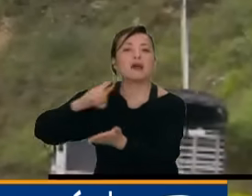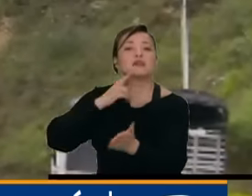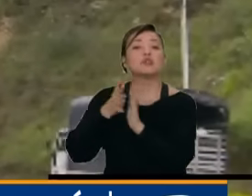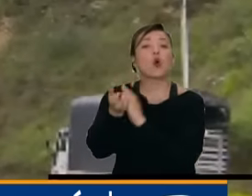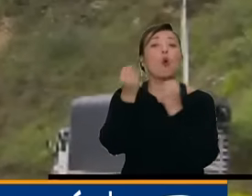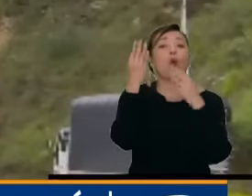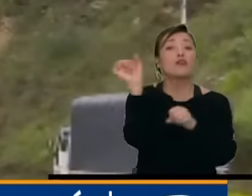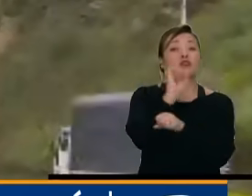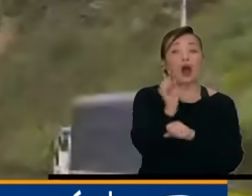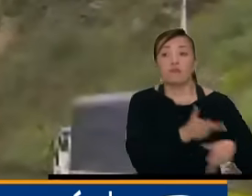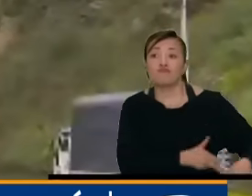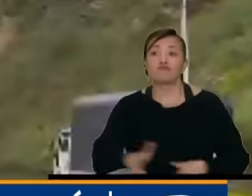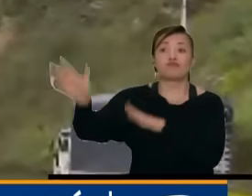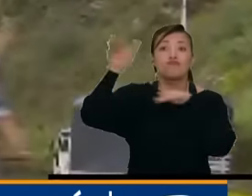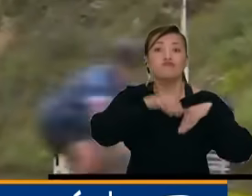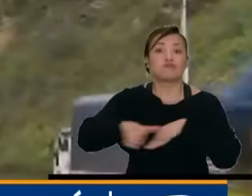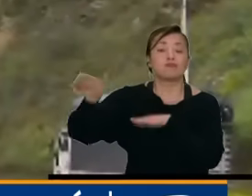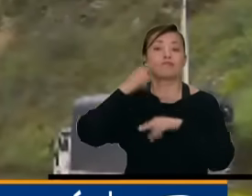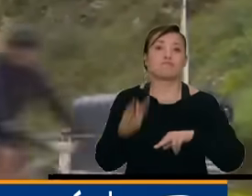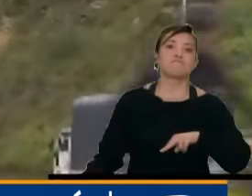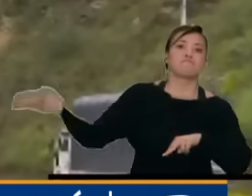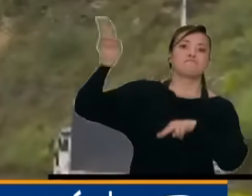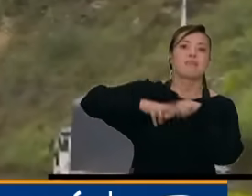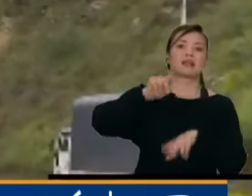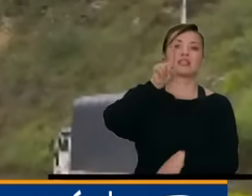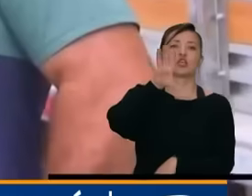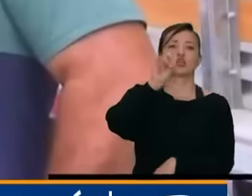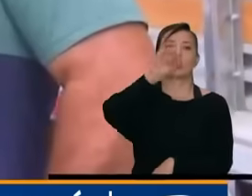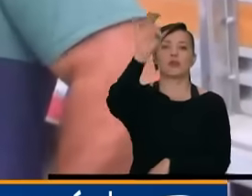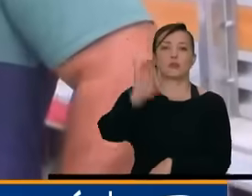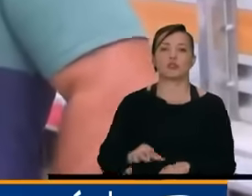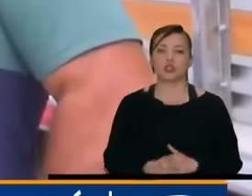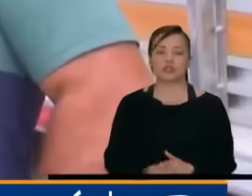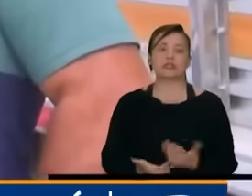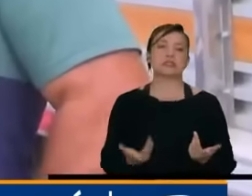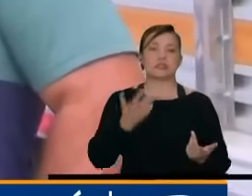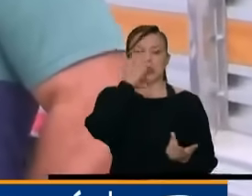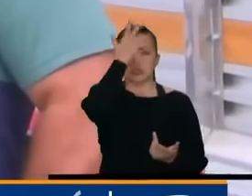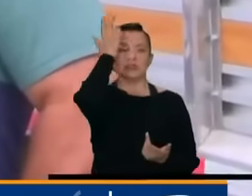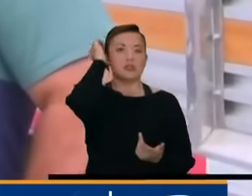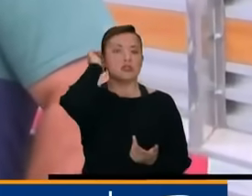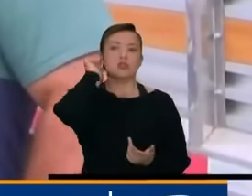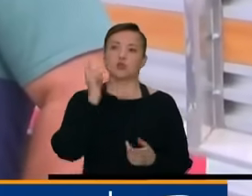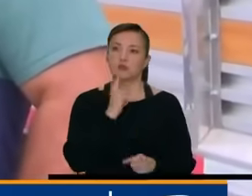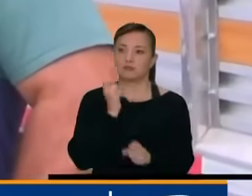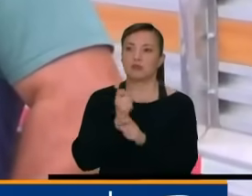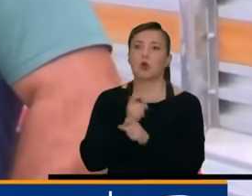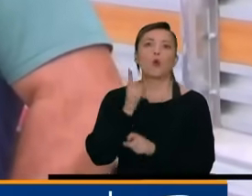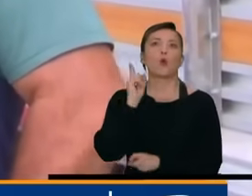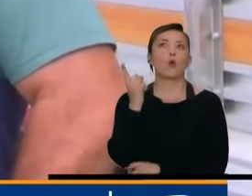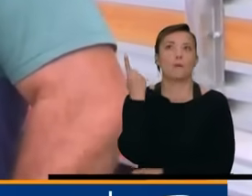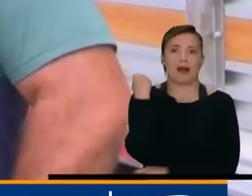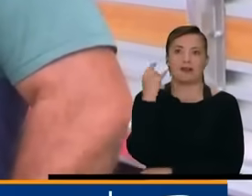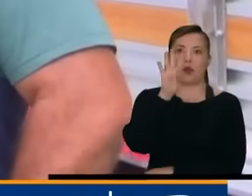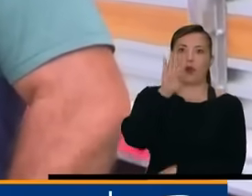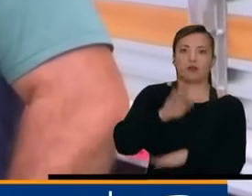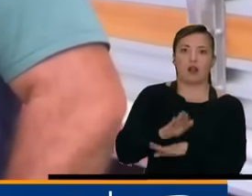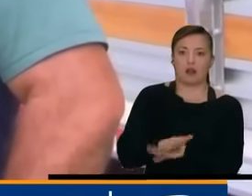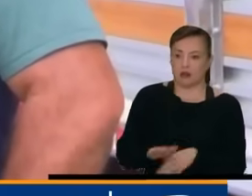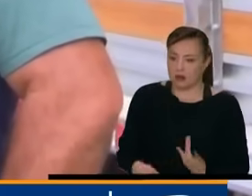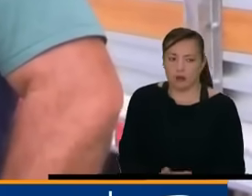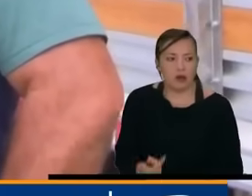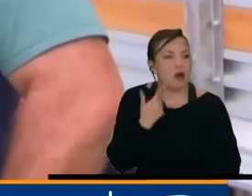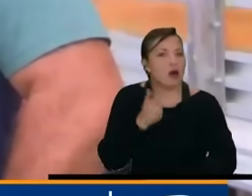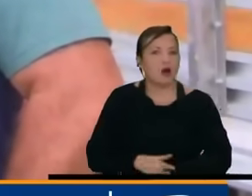transitan se incrementó en un 150%. Duro, duro, porque salimos ayer como a las 4 de la tarde y esta es la hora y no hemos